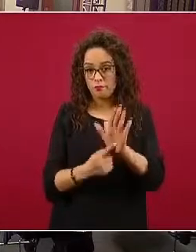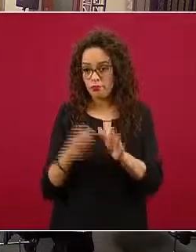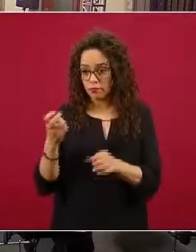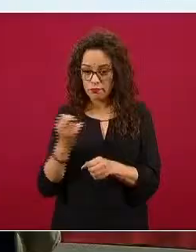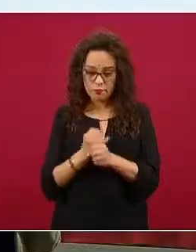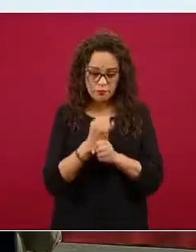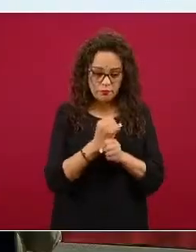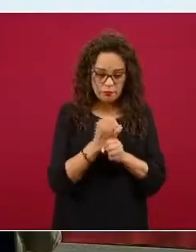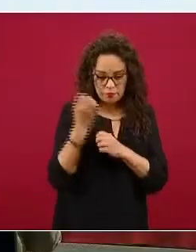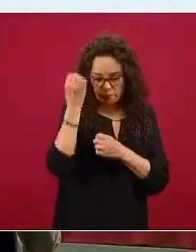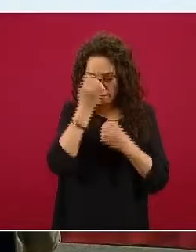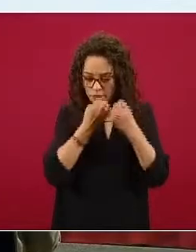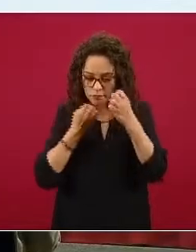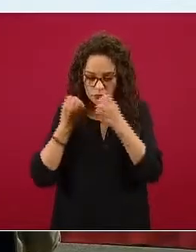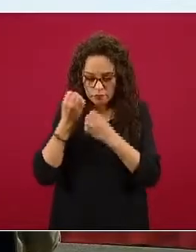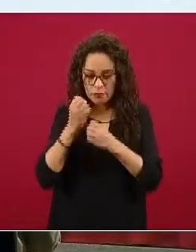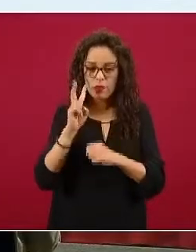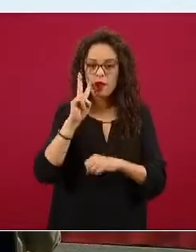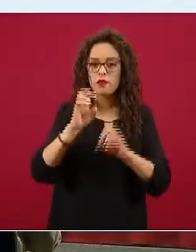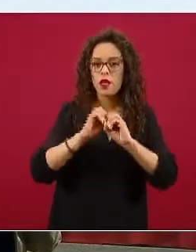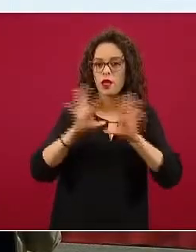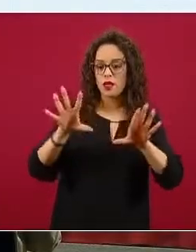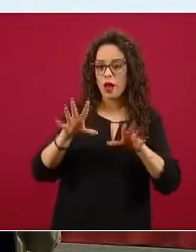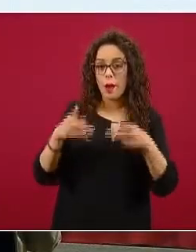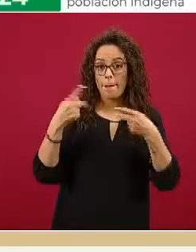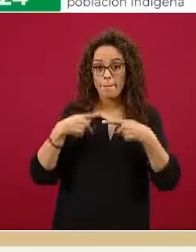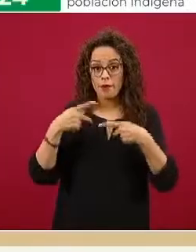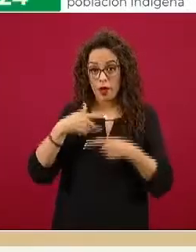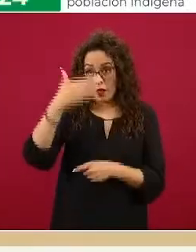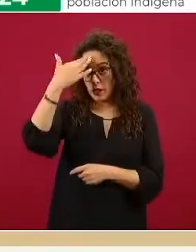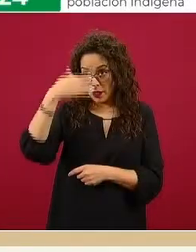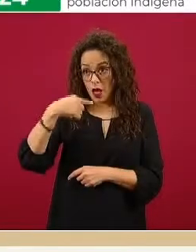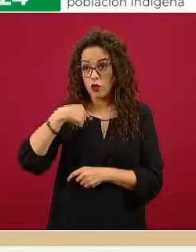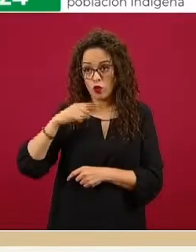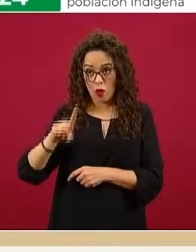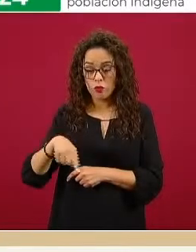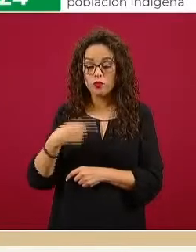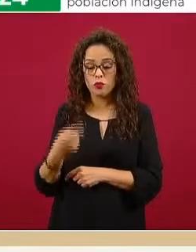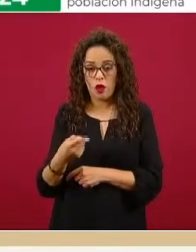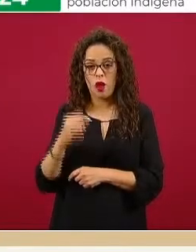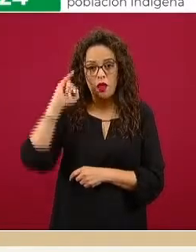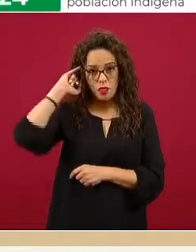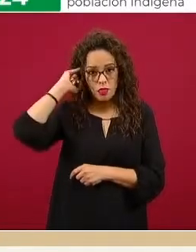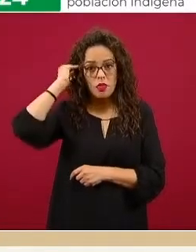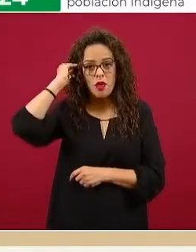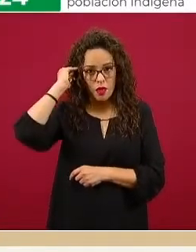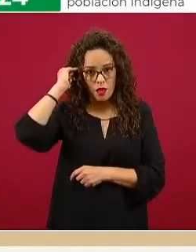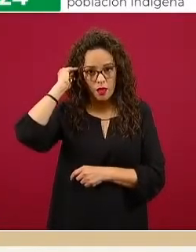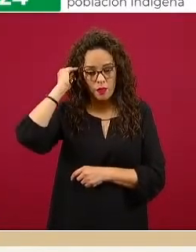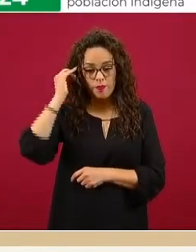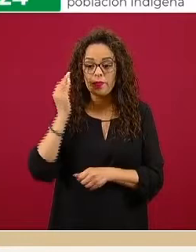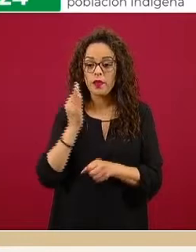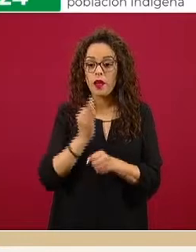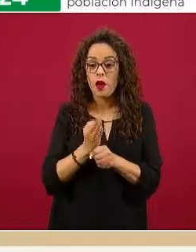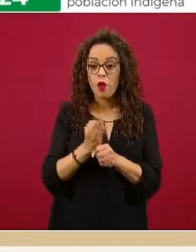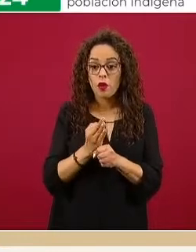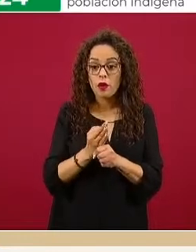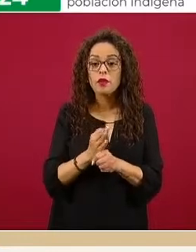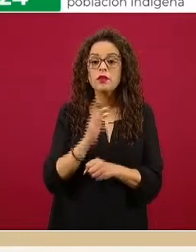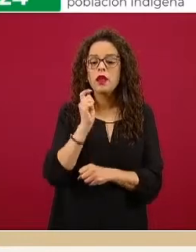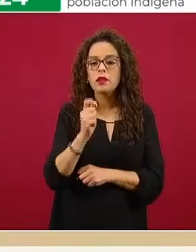la descripción cuando la persona se reconoce como indígena. Y la distribución que tenemos hasta este momento es la